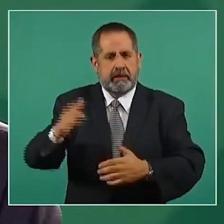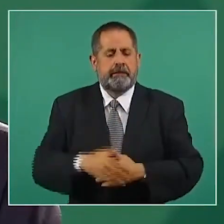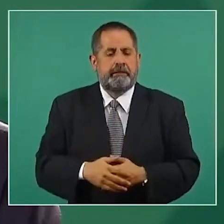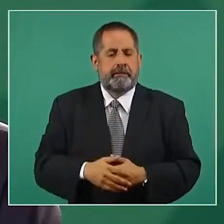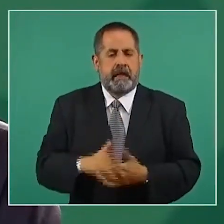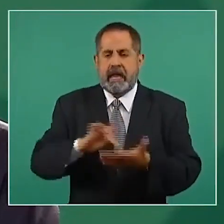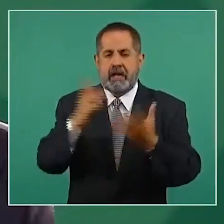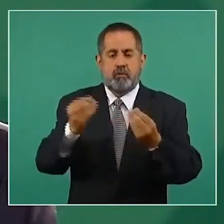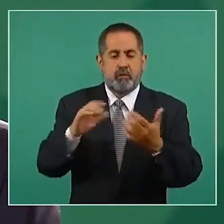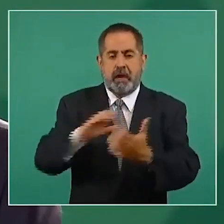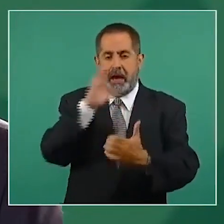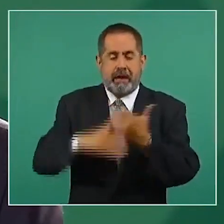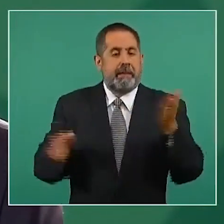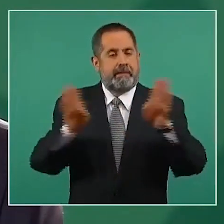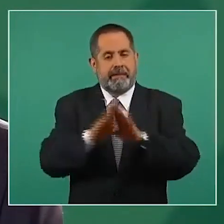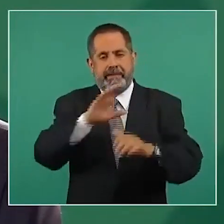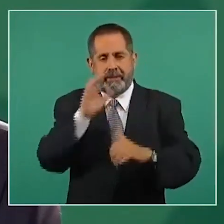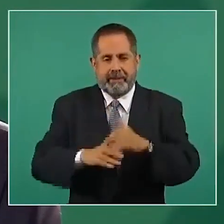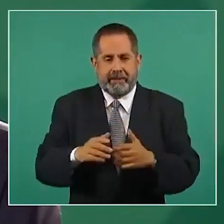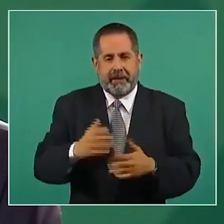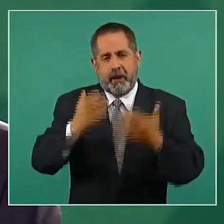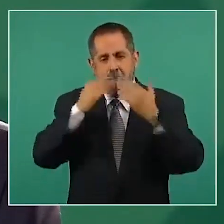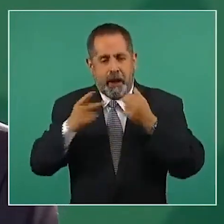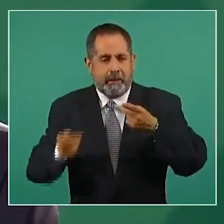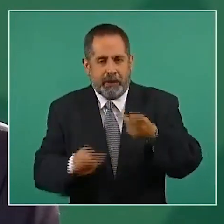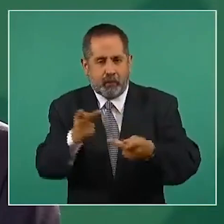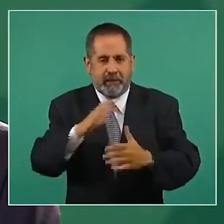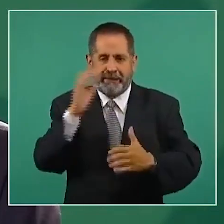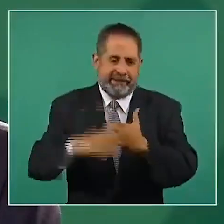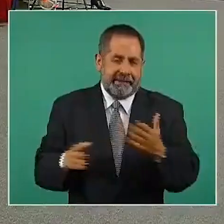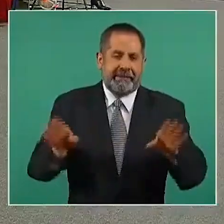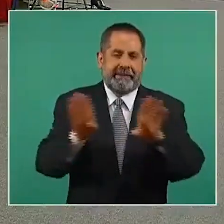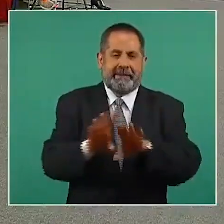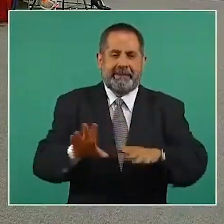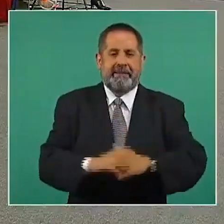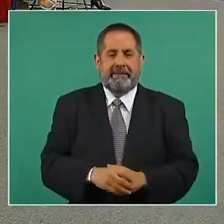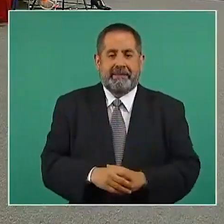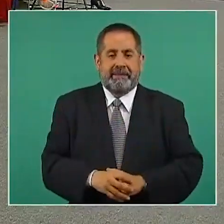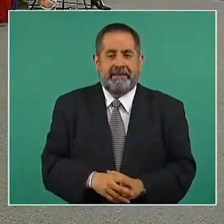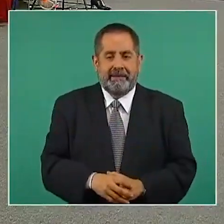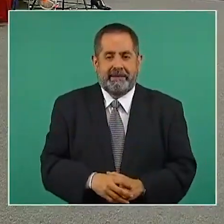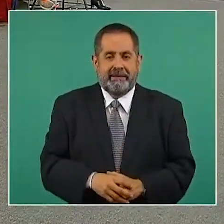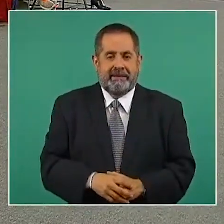Muchas gracias, aquí terminamos, ya no nos va a dar tiempo de abrir a preguntas. ¿Mande?